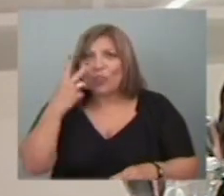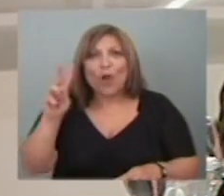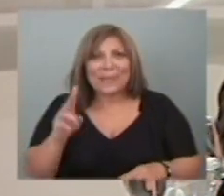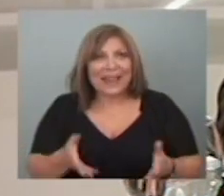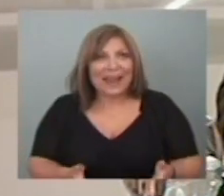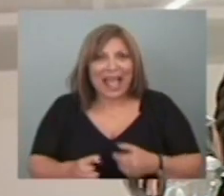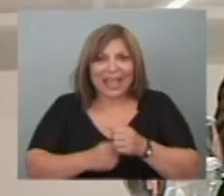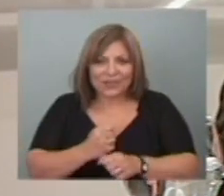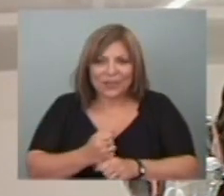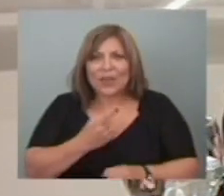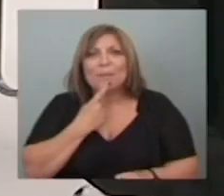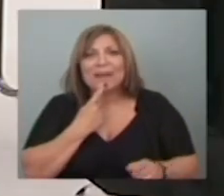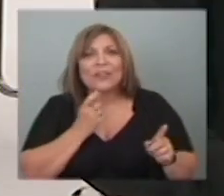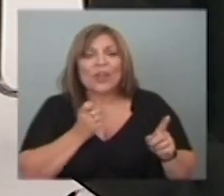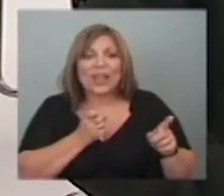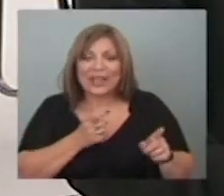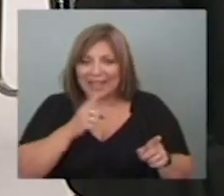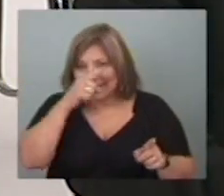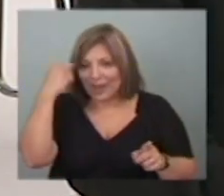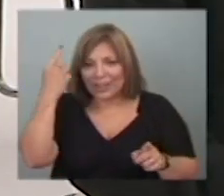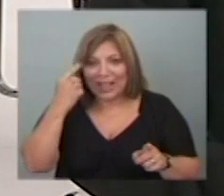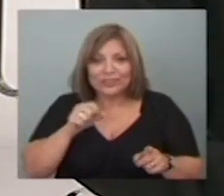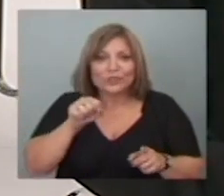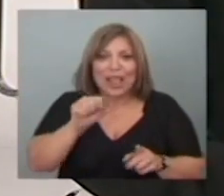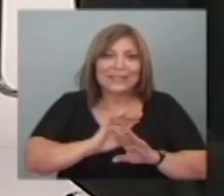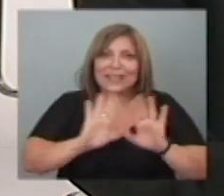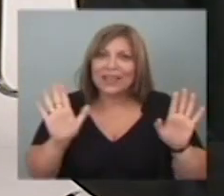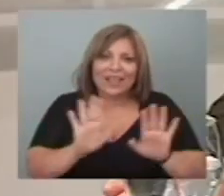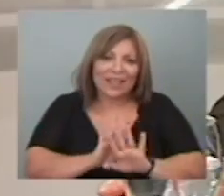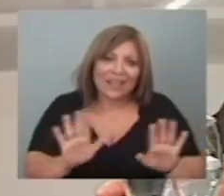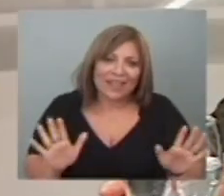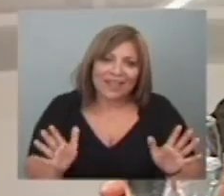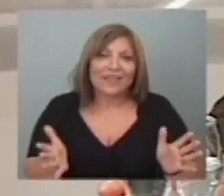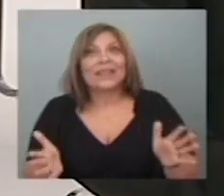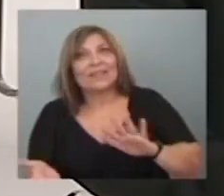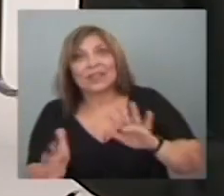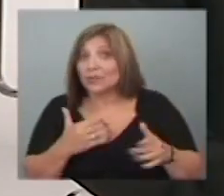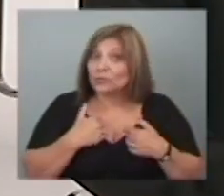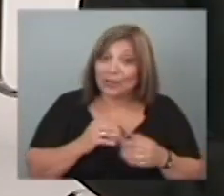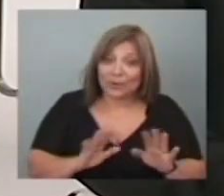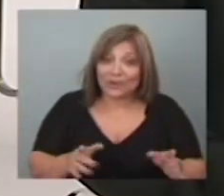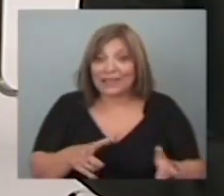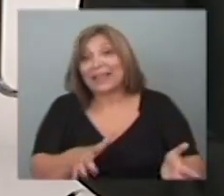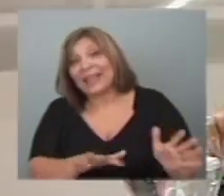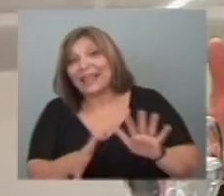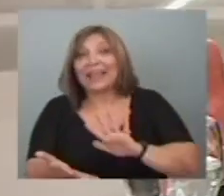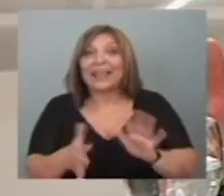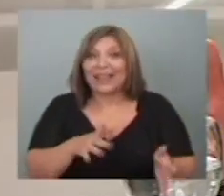hoy. El Partido Colorado no está en la Internacional Socialista. No, nosotros tampoco. Pero yo digo, está